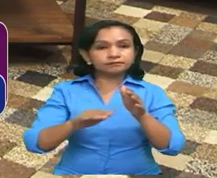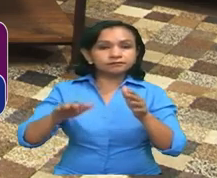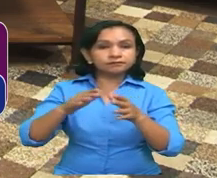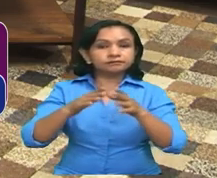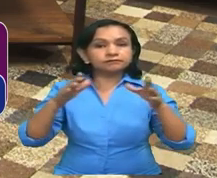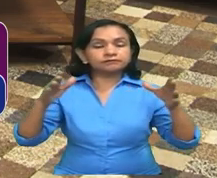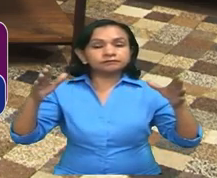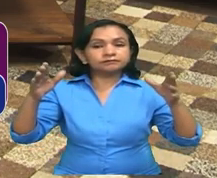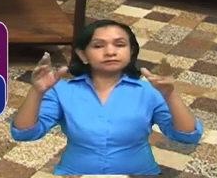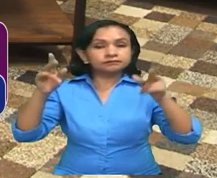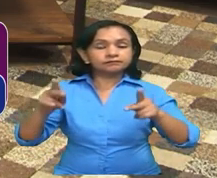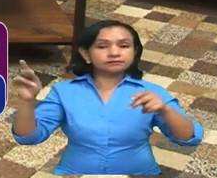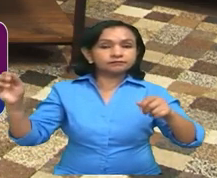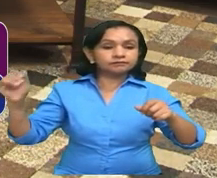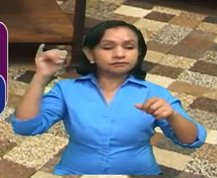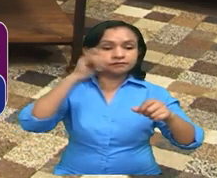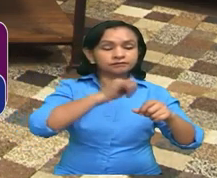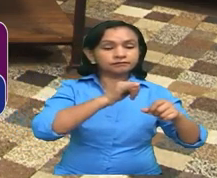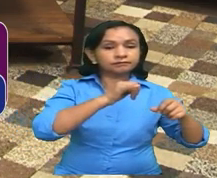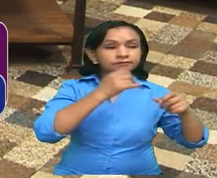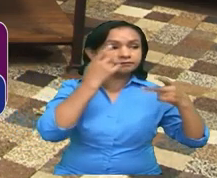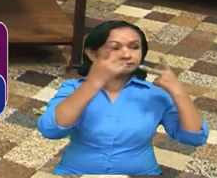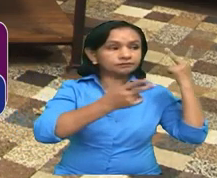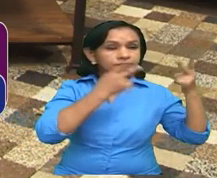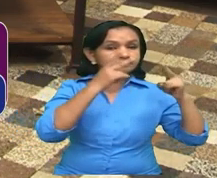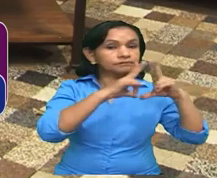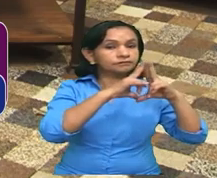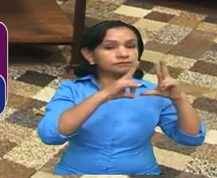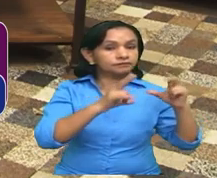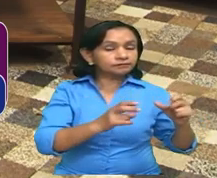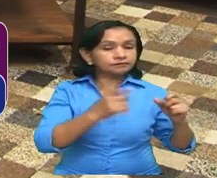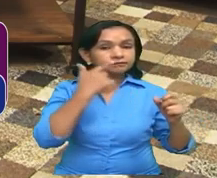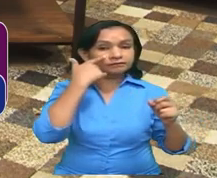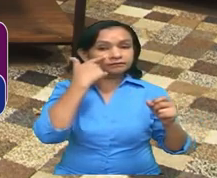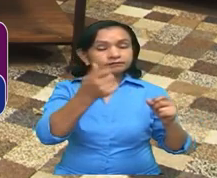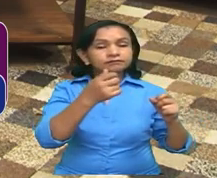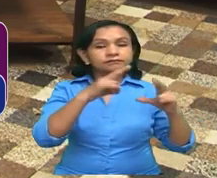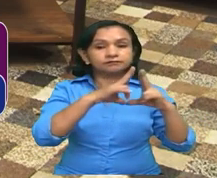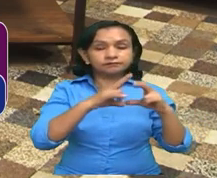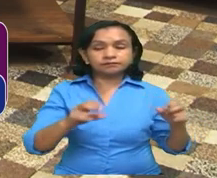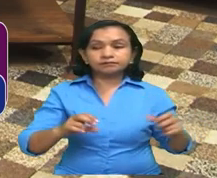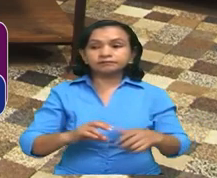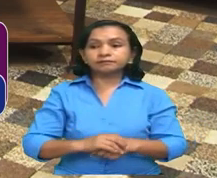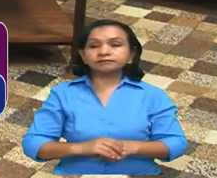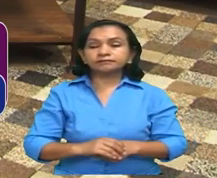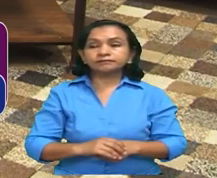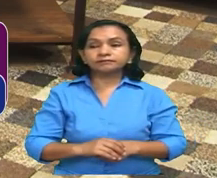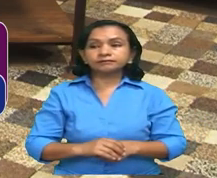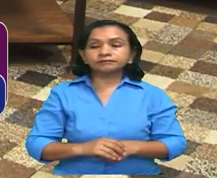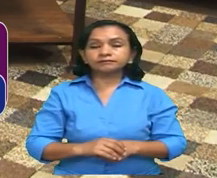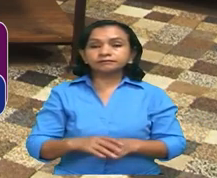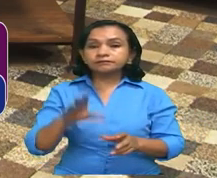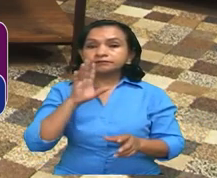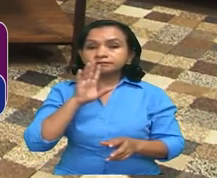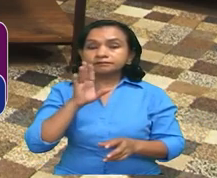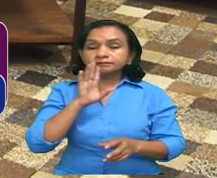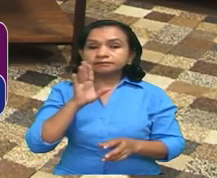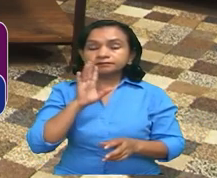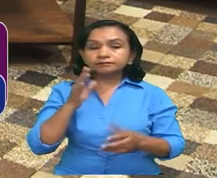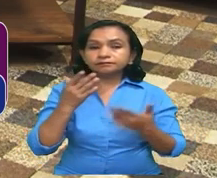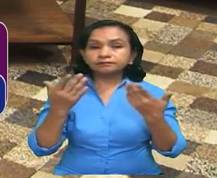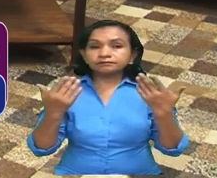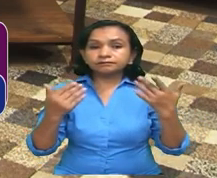una oferta de competencia, sino complementar el viaje de esos turistas que llegan allá, y se ha venido trabajando desde inicios de año y hemos visto